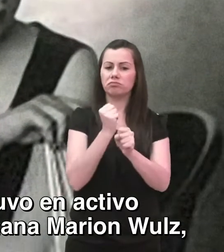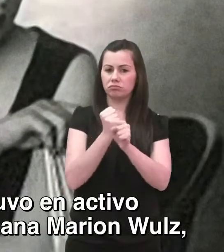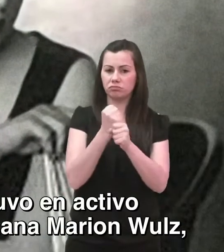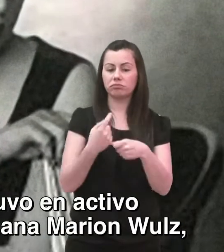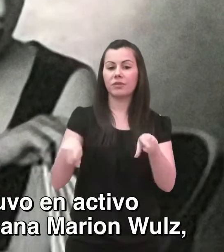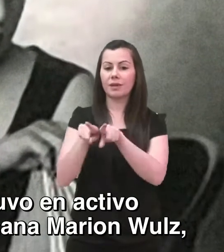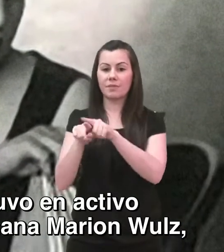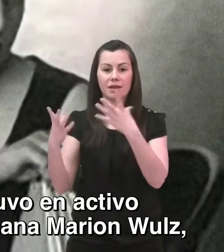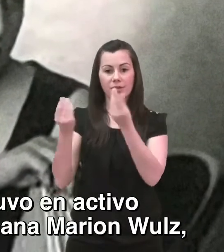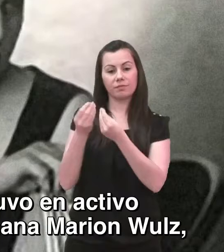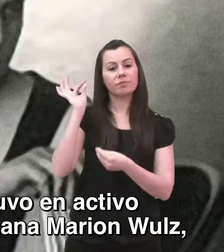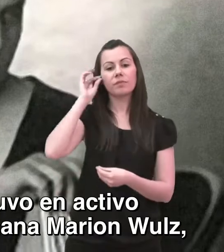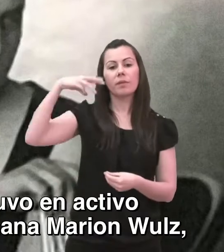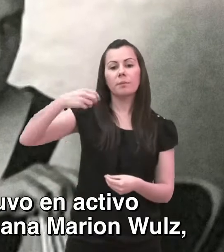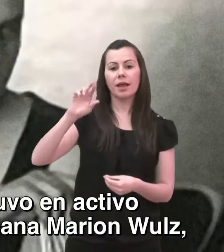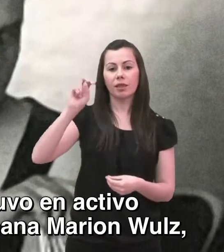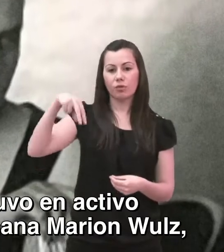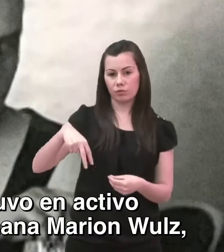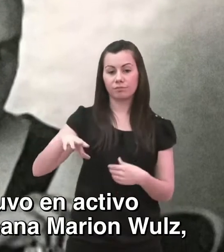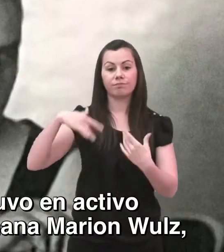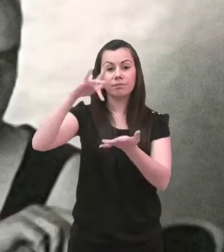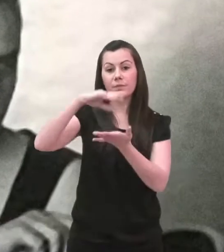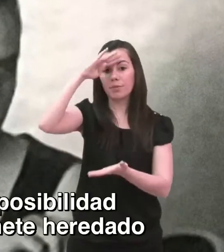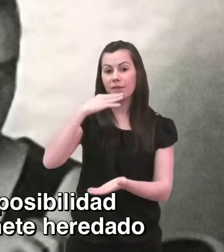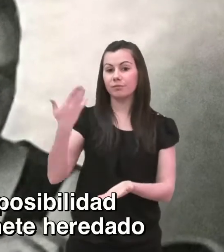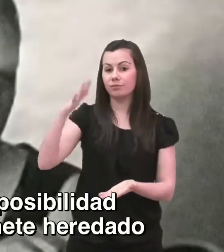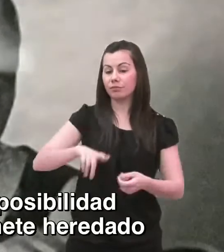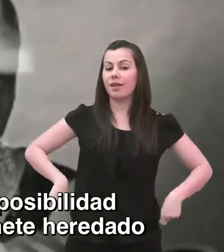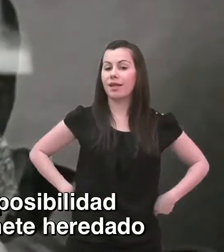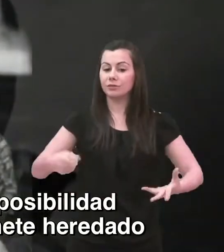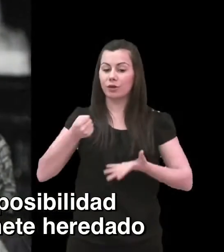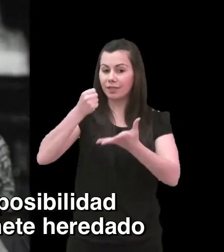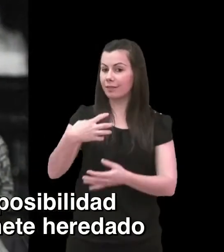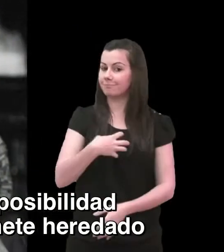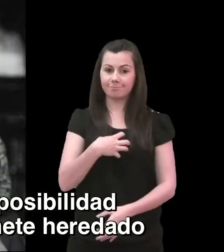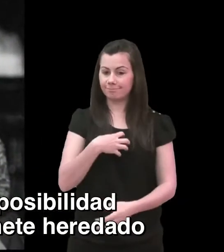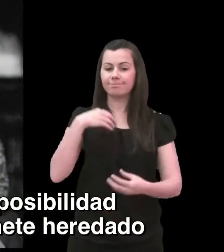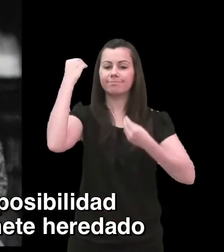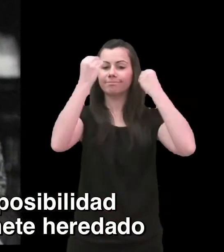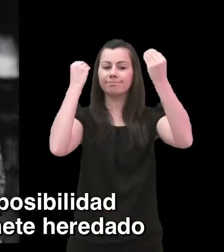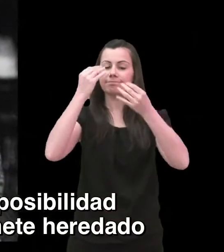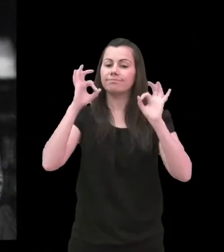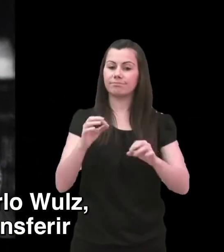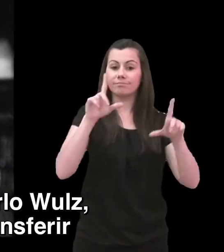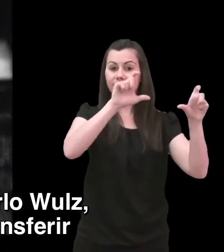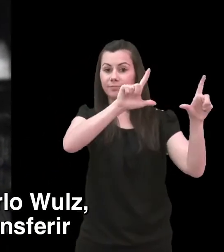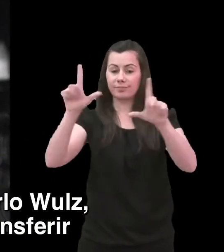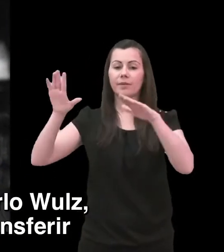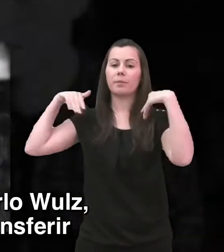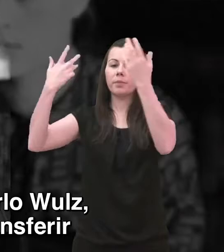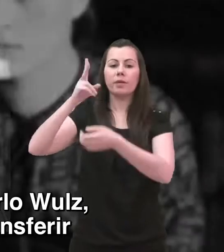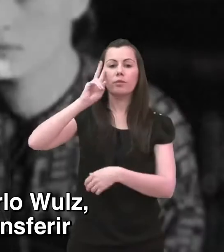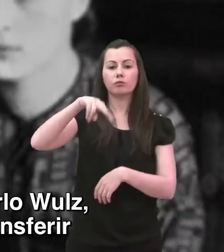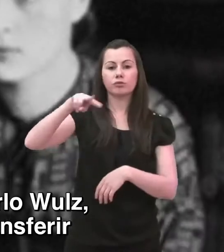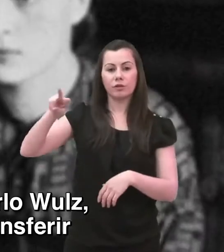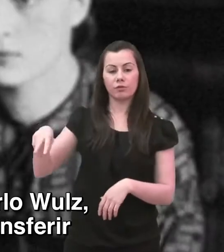1981 se mantuvo en activo en compañía de su hermana, Marion Bulls, cuando ante la imposibilidad de mantener el gabinete heredado de su padre, Carlo